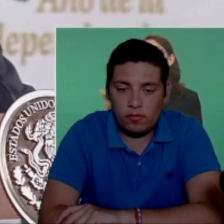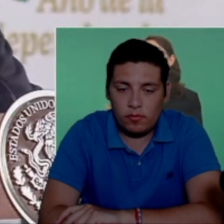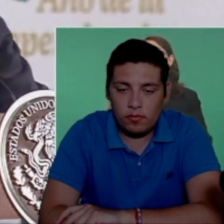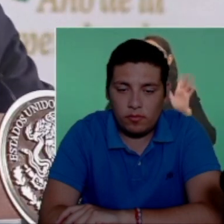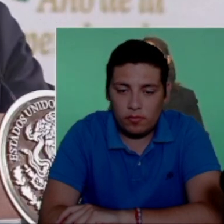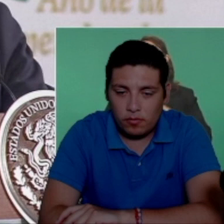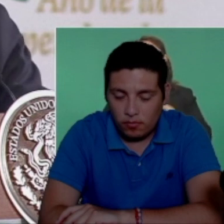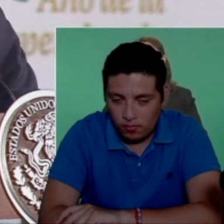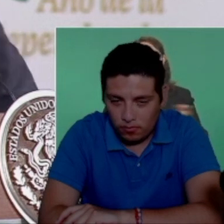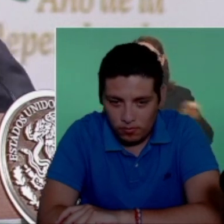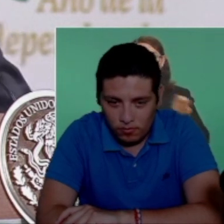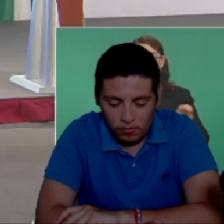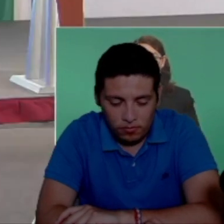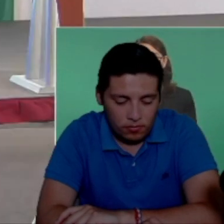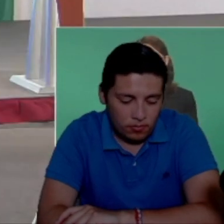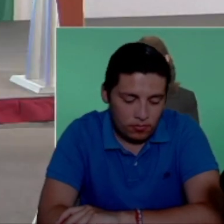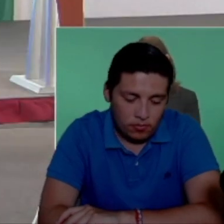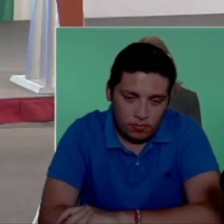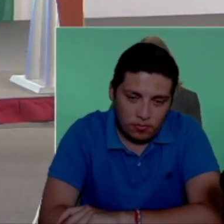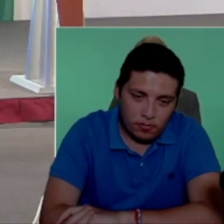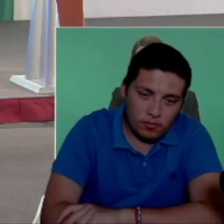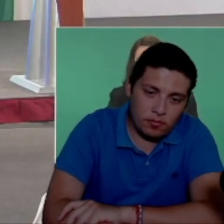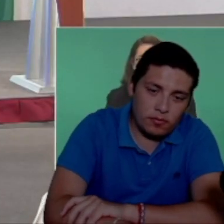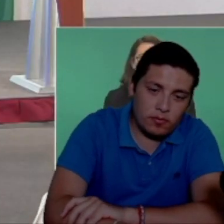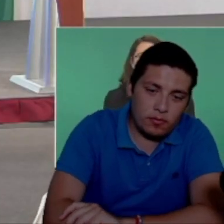Ya no es el toro sin cerca.